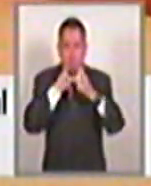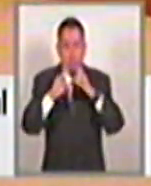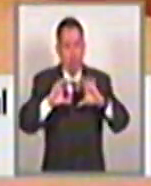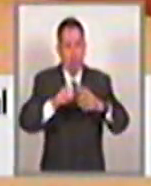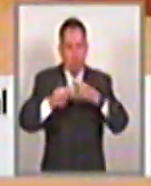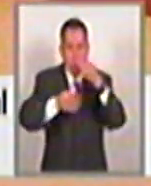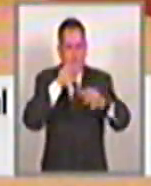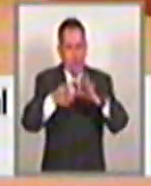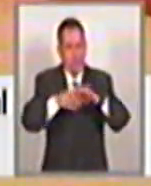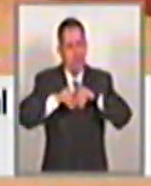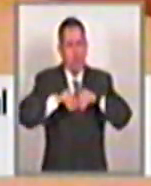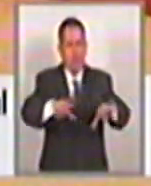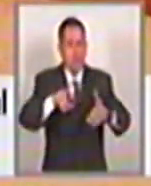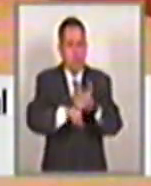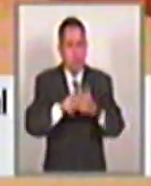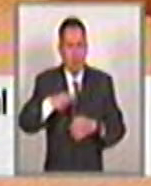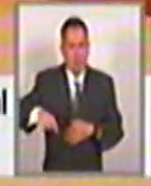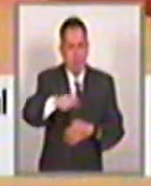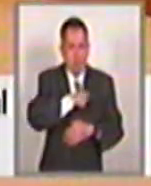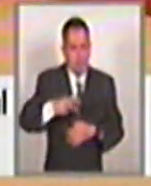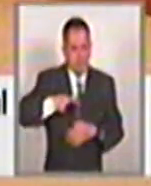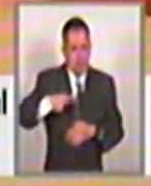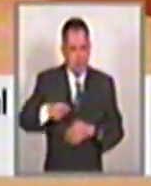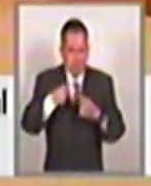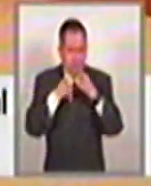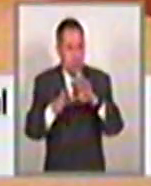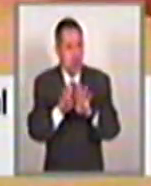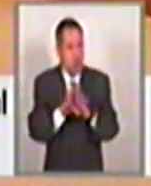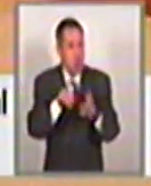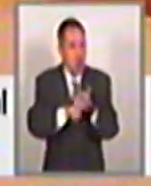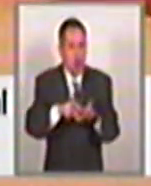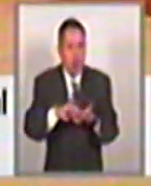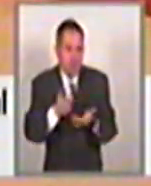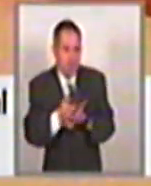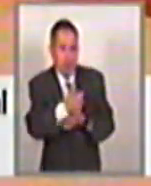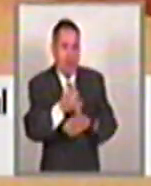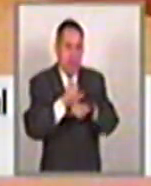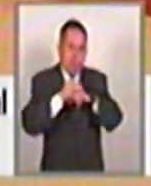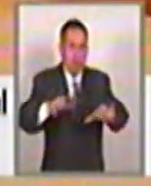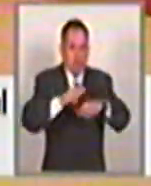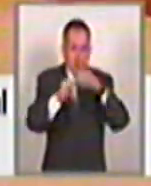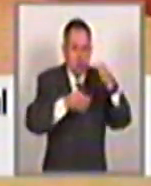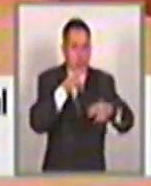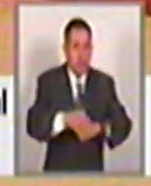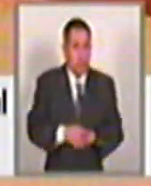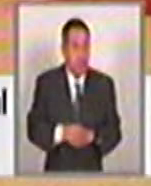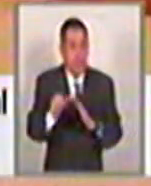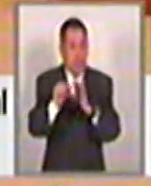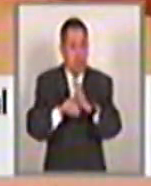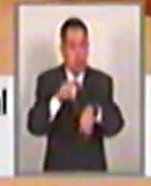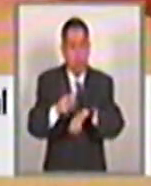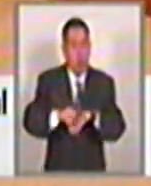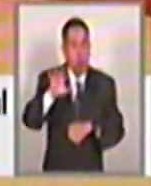tienen garantizado el pleno ejercicio del desarrollo de la libertad de expresión en la contratación y difusión de los programas. El artículo 40